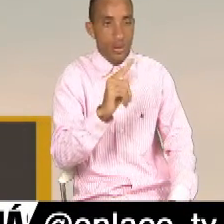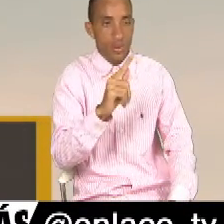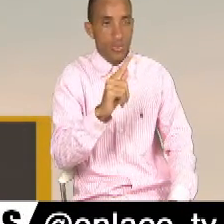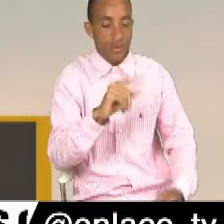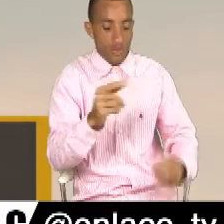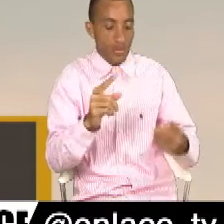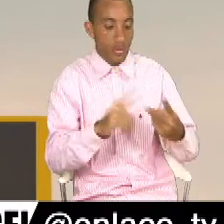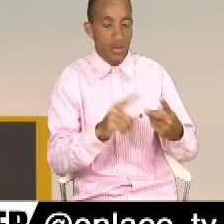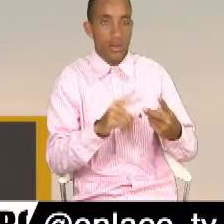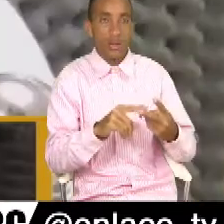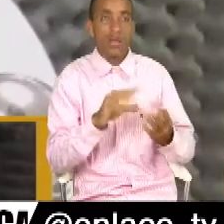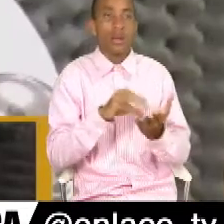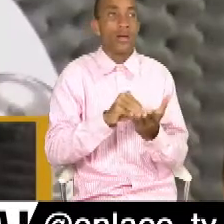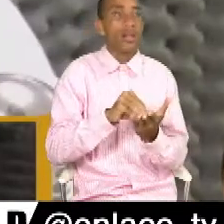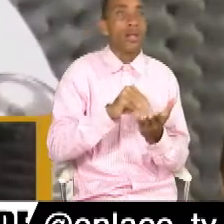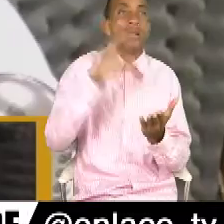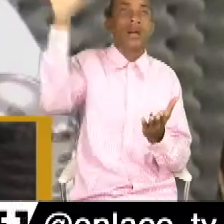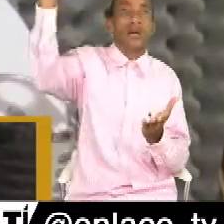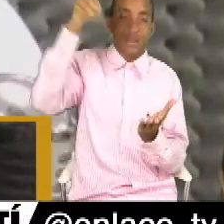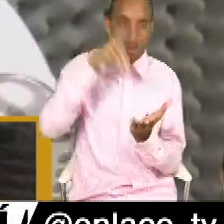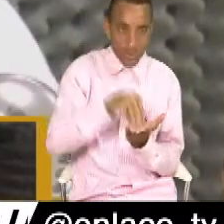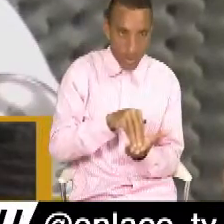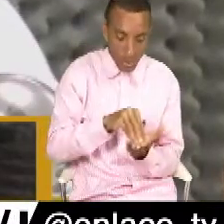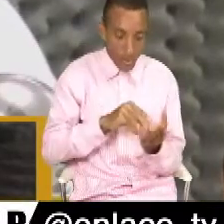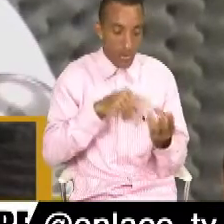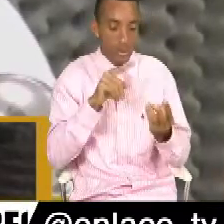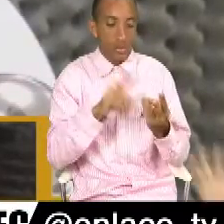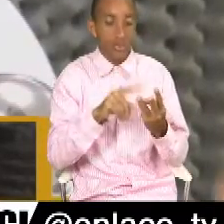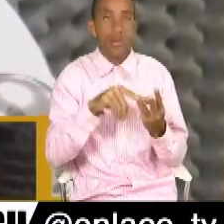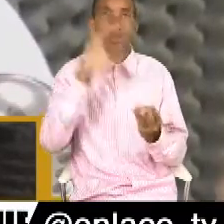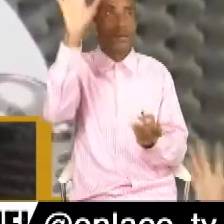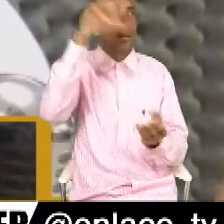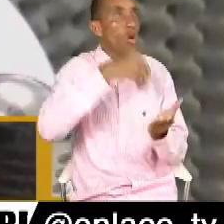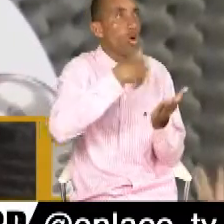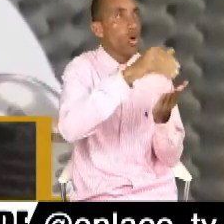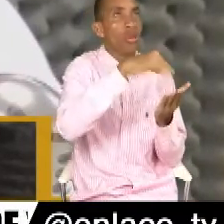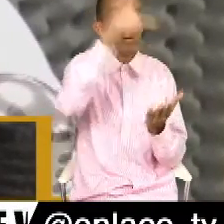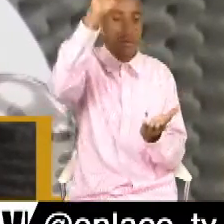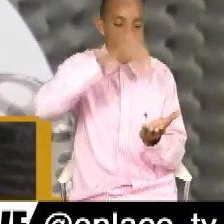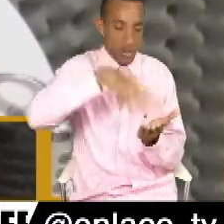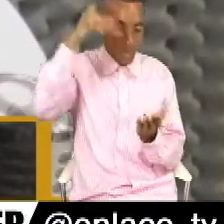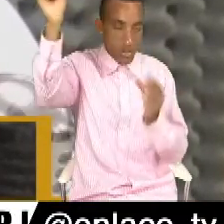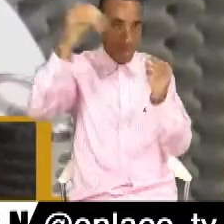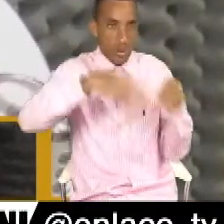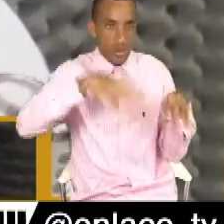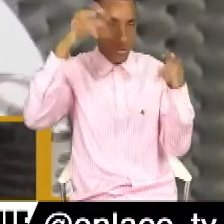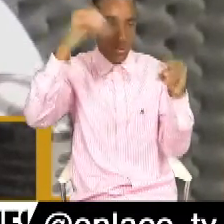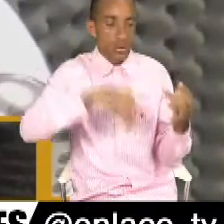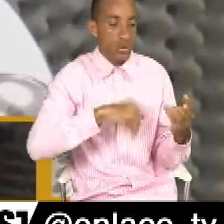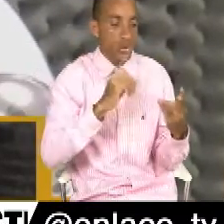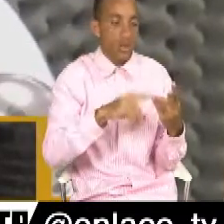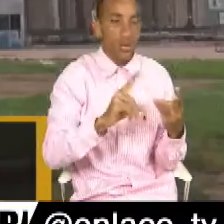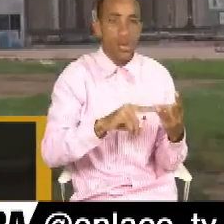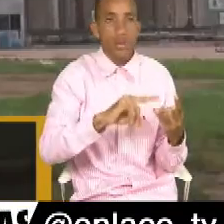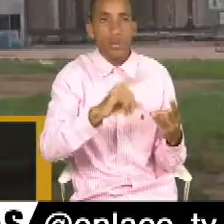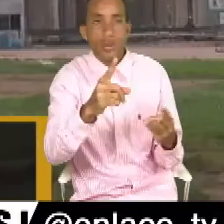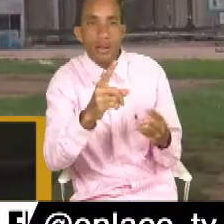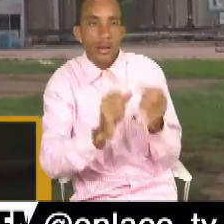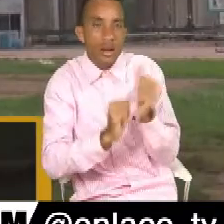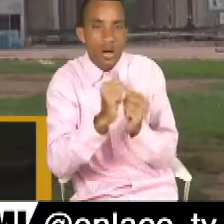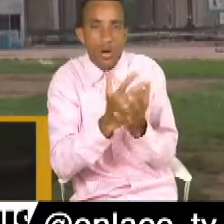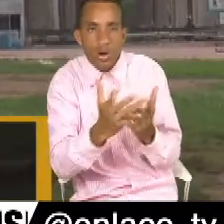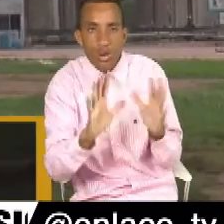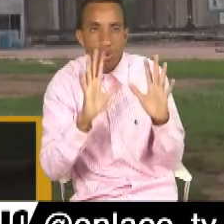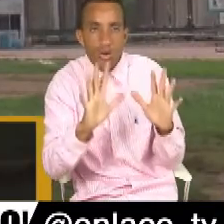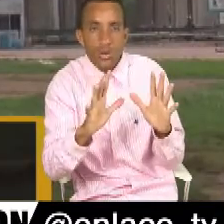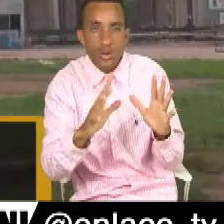las importaciones, y Metalúrgica de Santander, que iba a hacer internamente la reposición de equipo en general. De no darse la